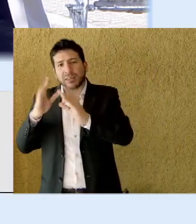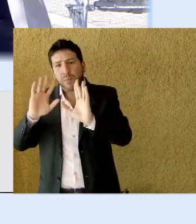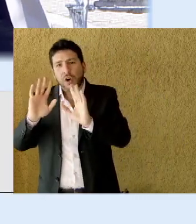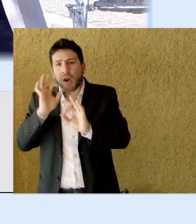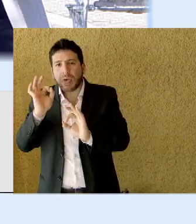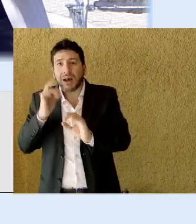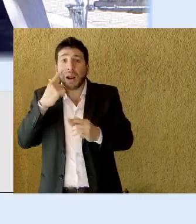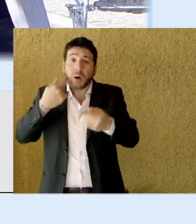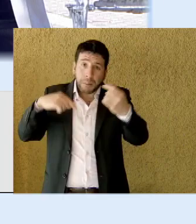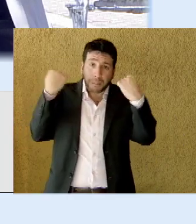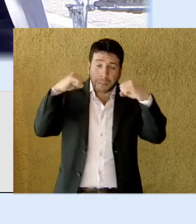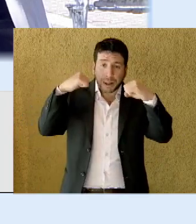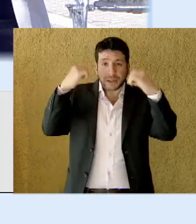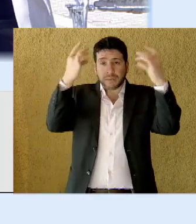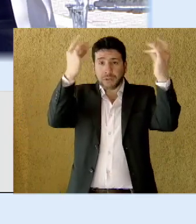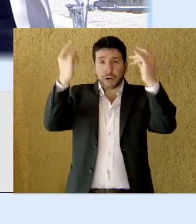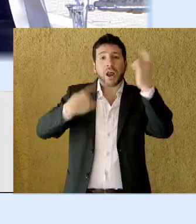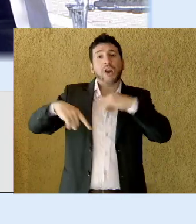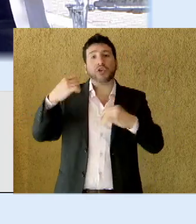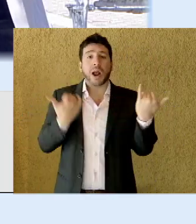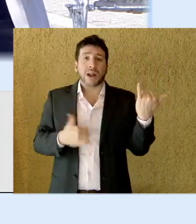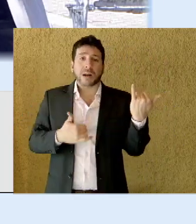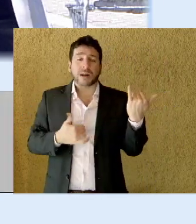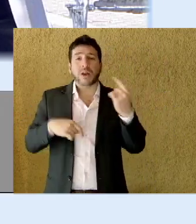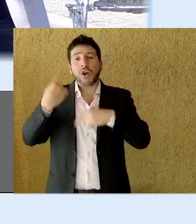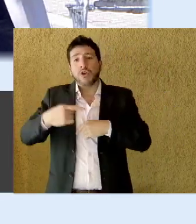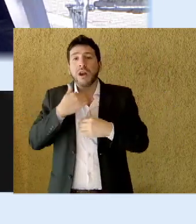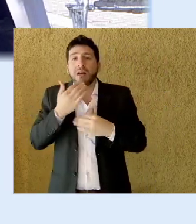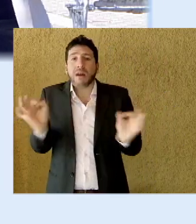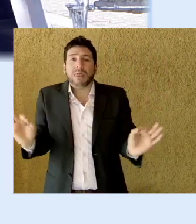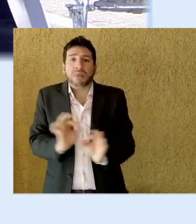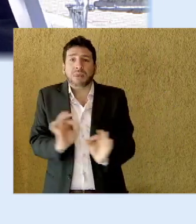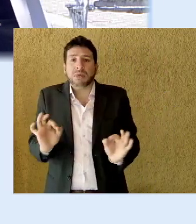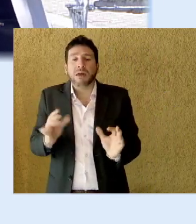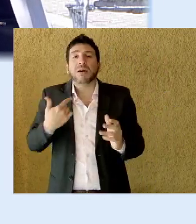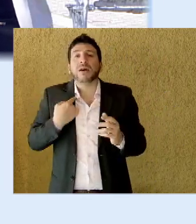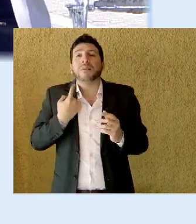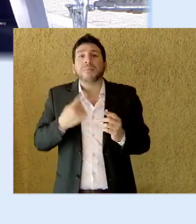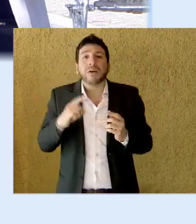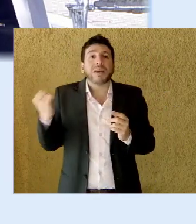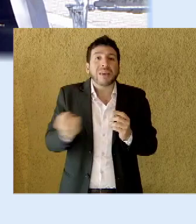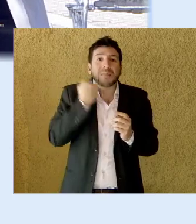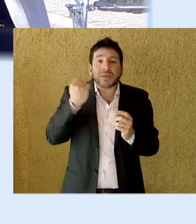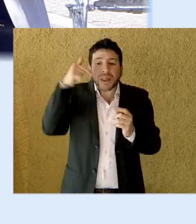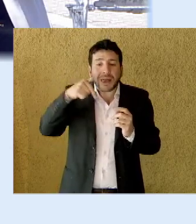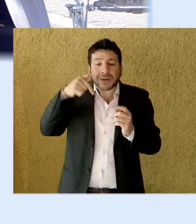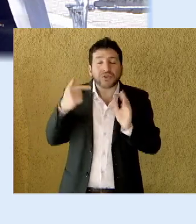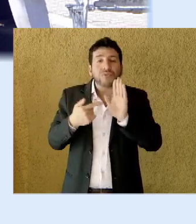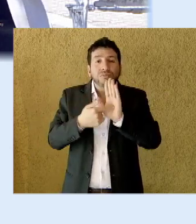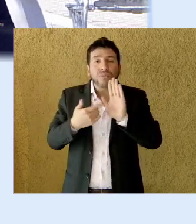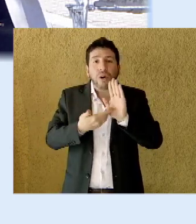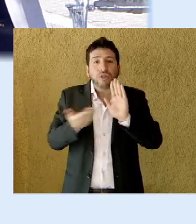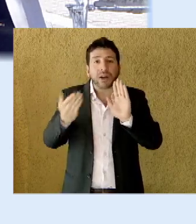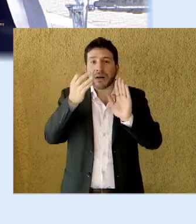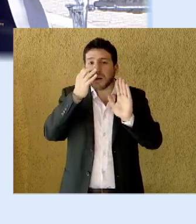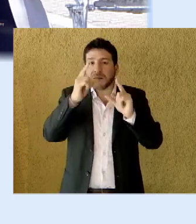o se baila, en otras no, en algunos, ¿por qué no? Siguieron ya de adultos, pero qué importante, ¿no? Que es esta instancia que tenemos justamente en